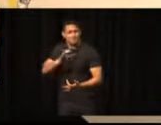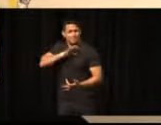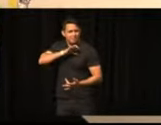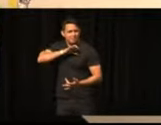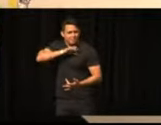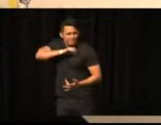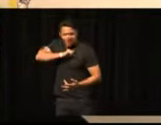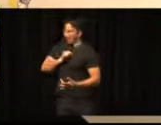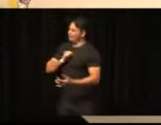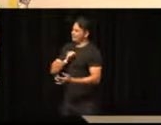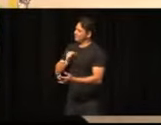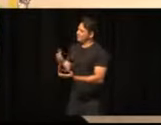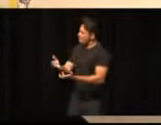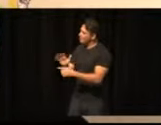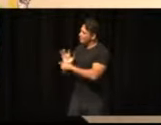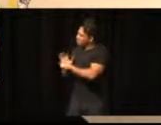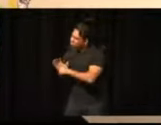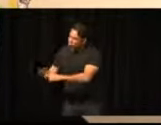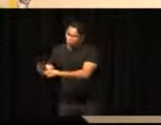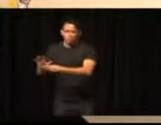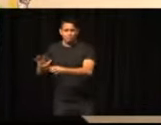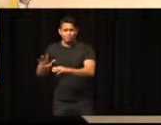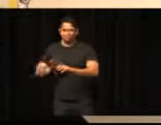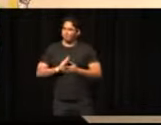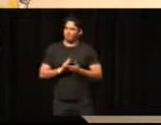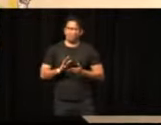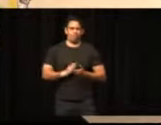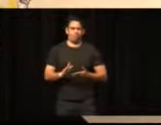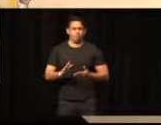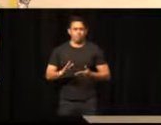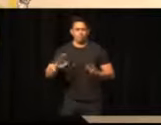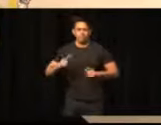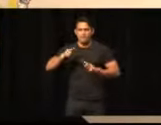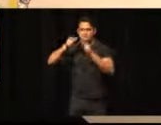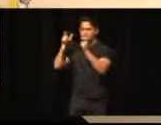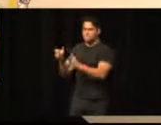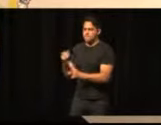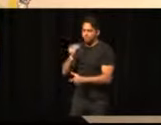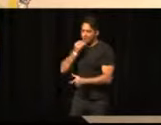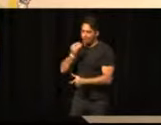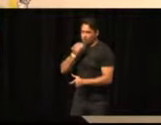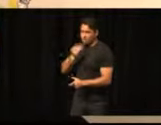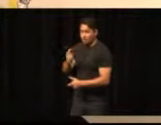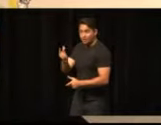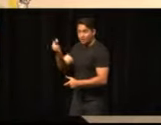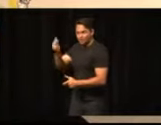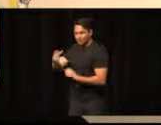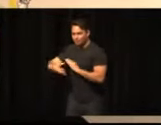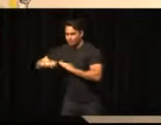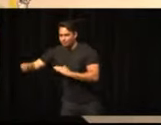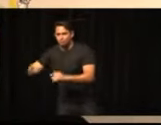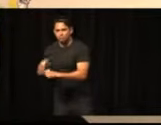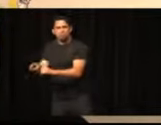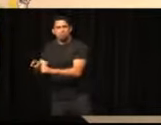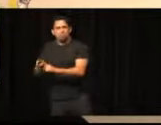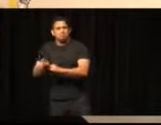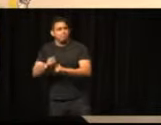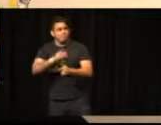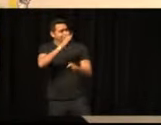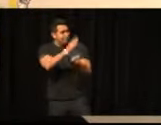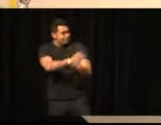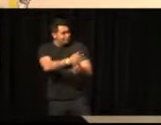de buscar desarrollar una acción, de contribuir con la comunidad. Entonces me parece que eso es un